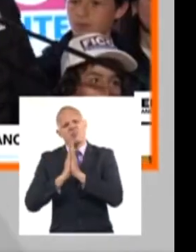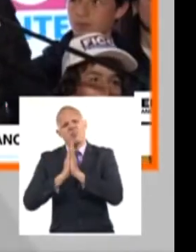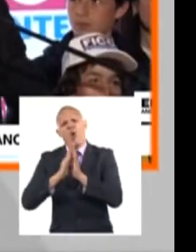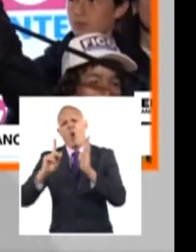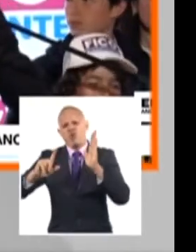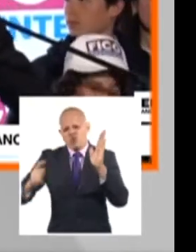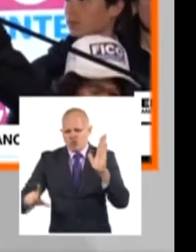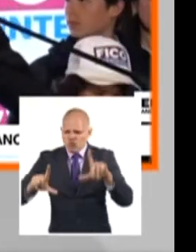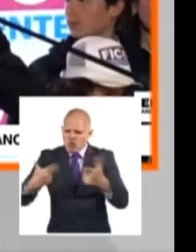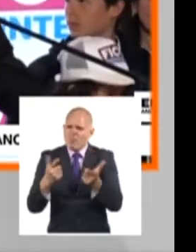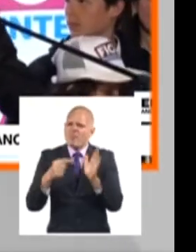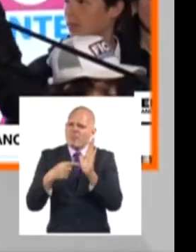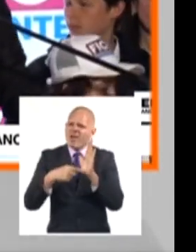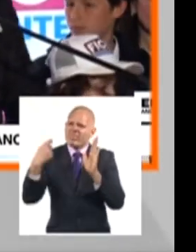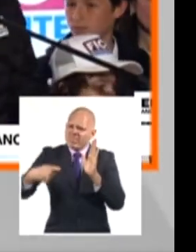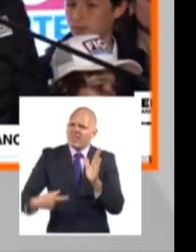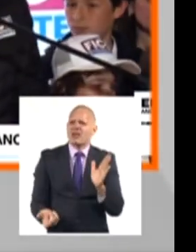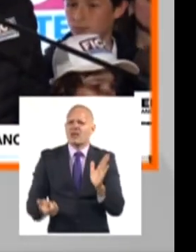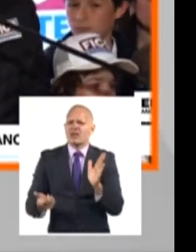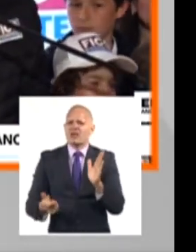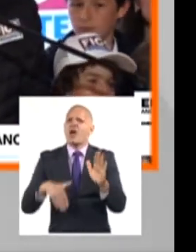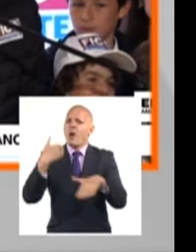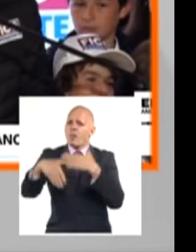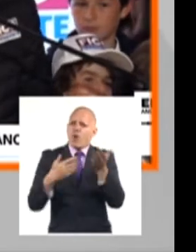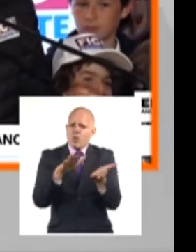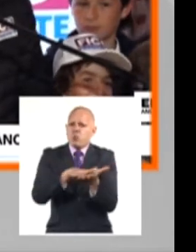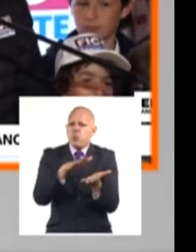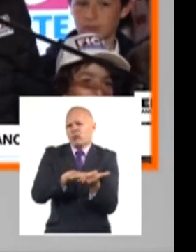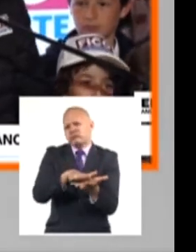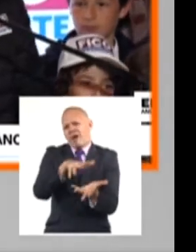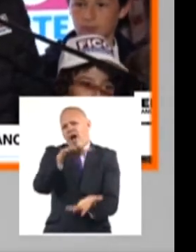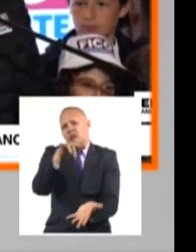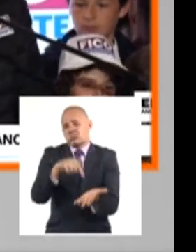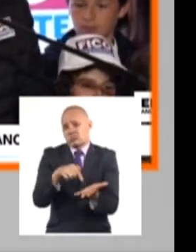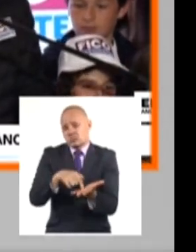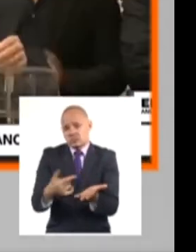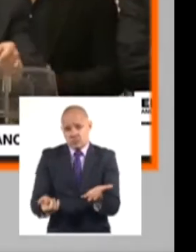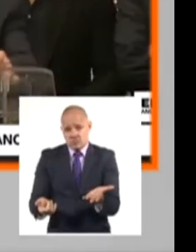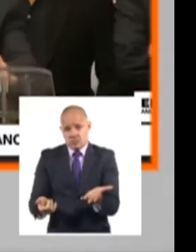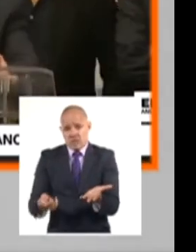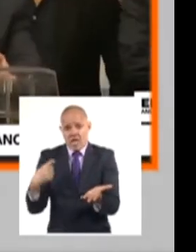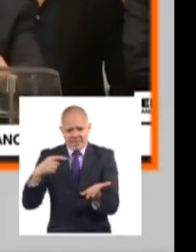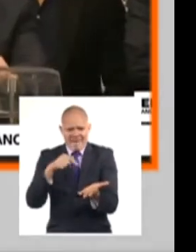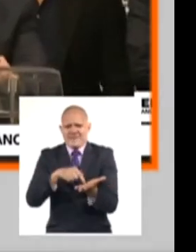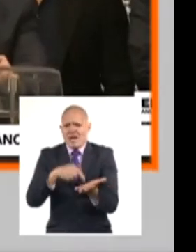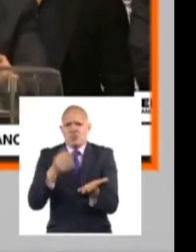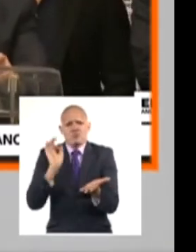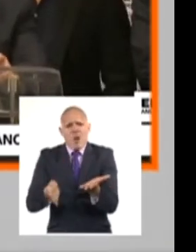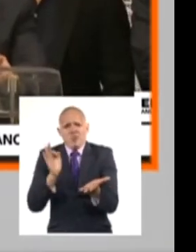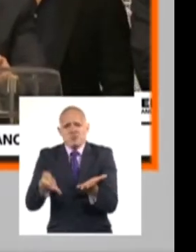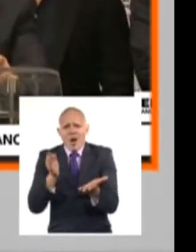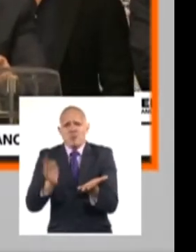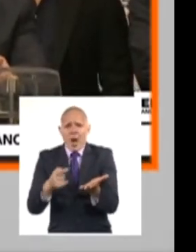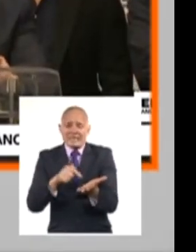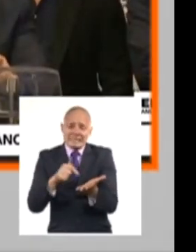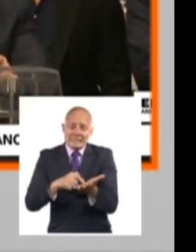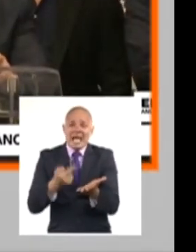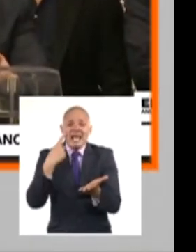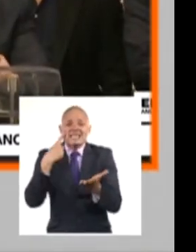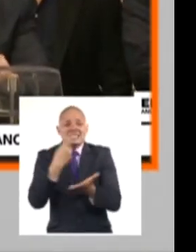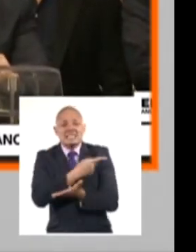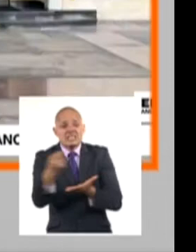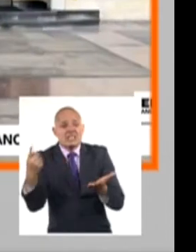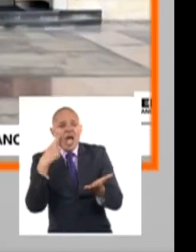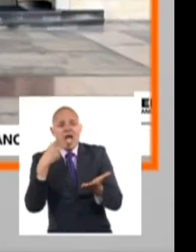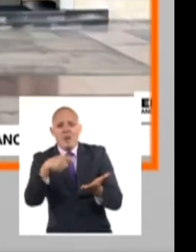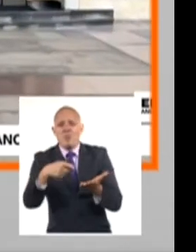problemas que están en la sustancia en la base de la violencia colombiana y hay que